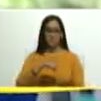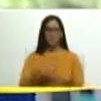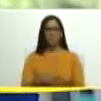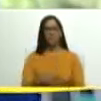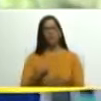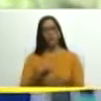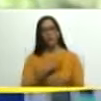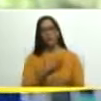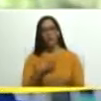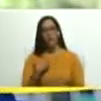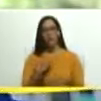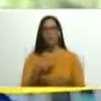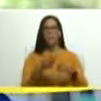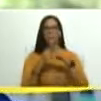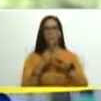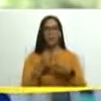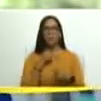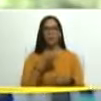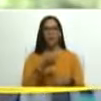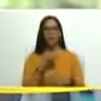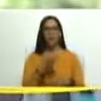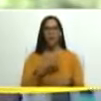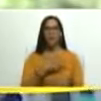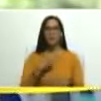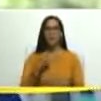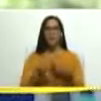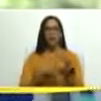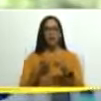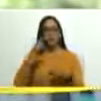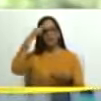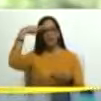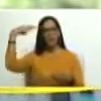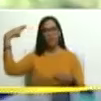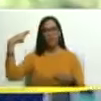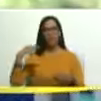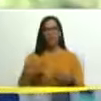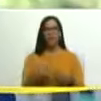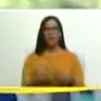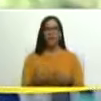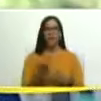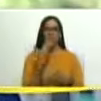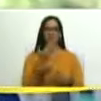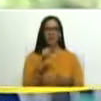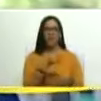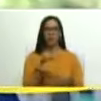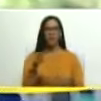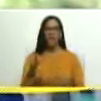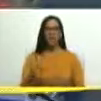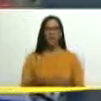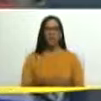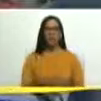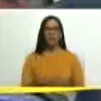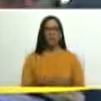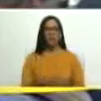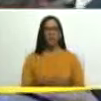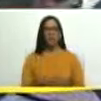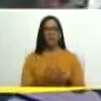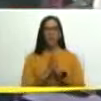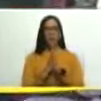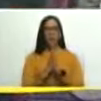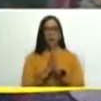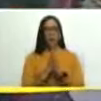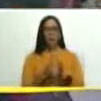Yo quiero, si me prestan un micrófono, porque quiero hacer unas reflexiones aquí al frente de ustedes. Por